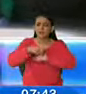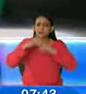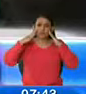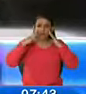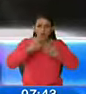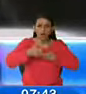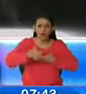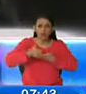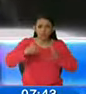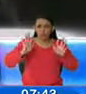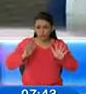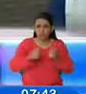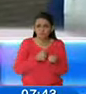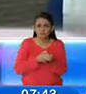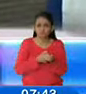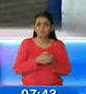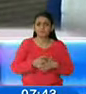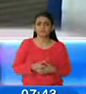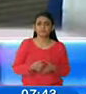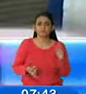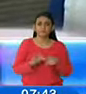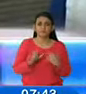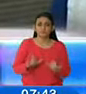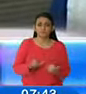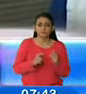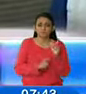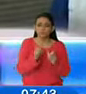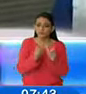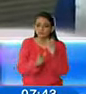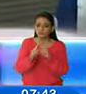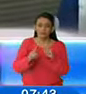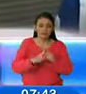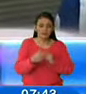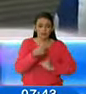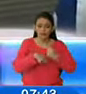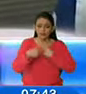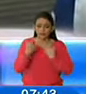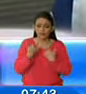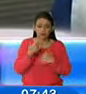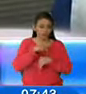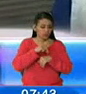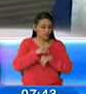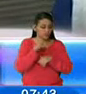los primeros auxilios. Al momento tenemos varios pacientes los cuales están siendo evaluados.